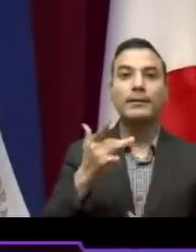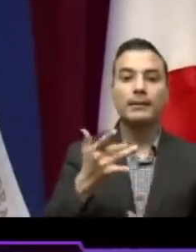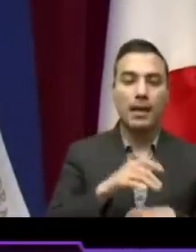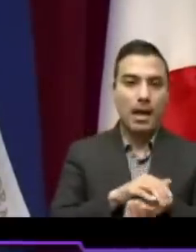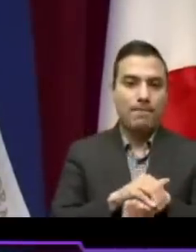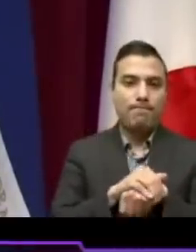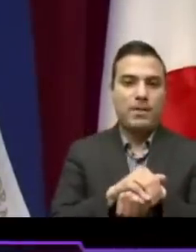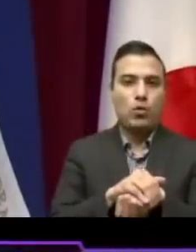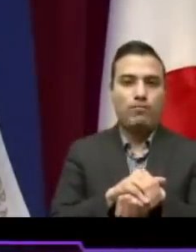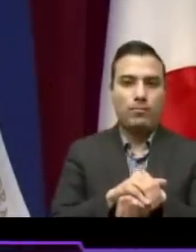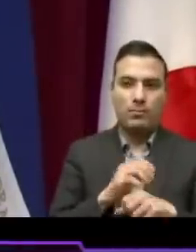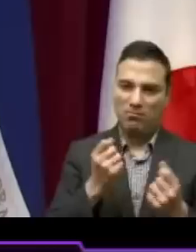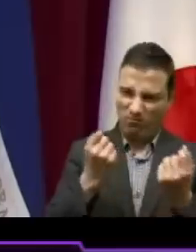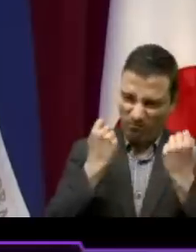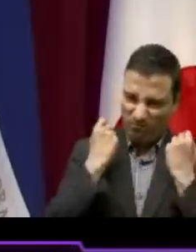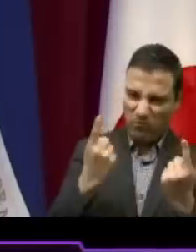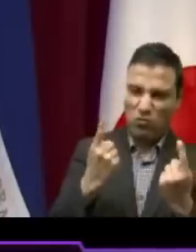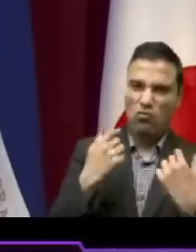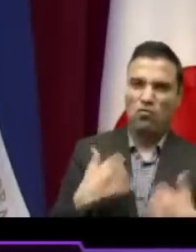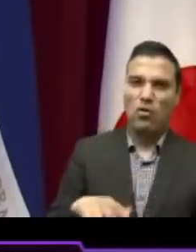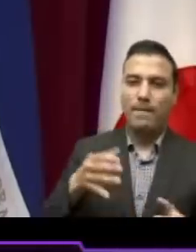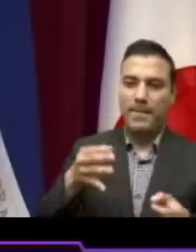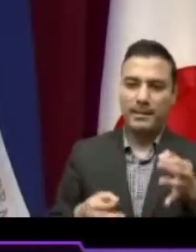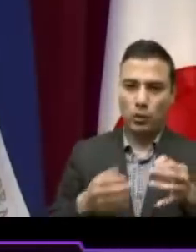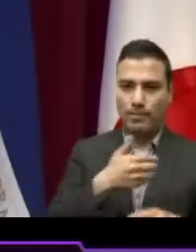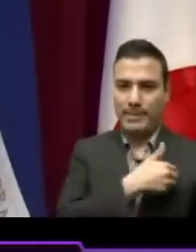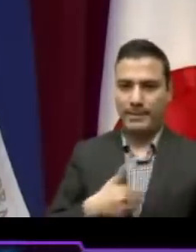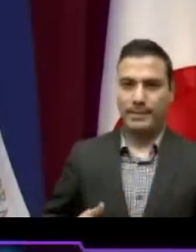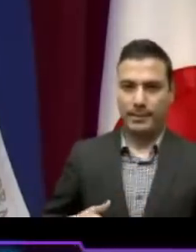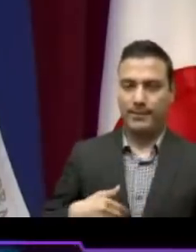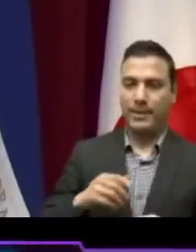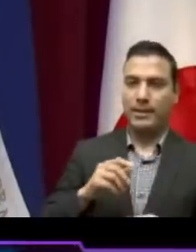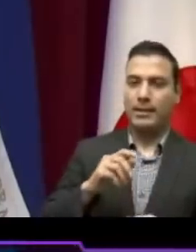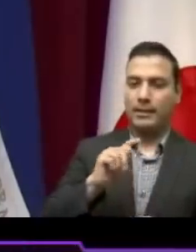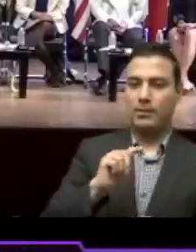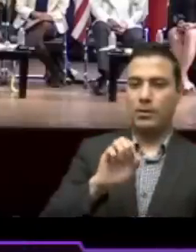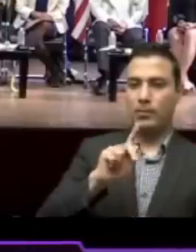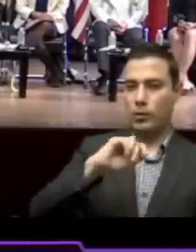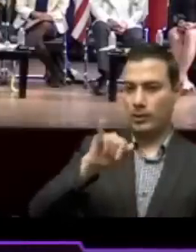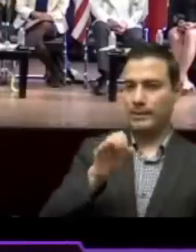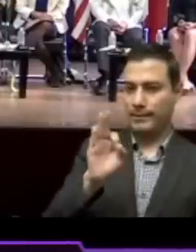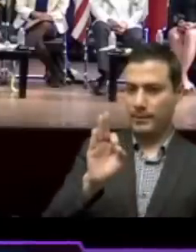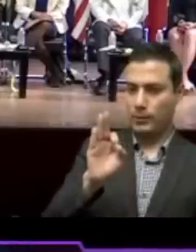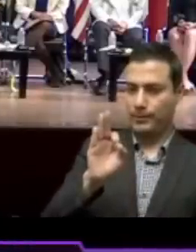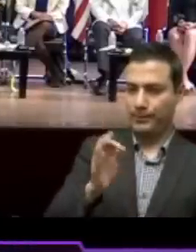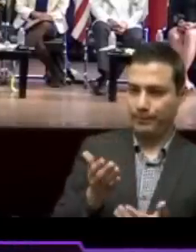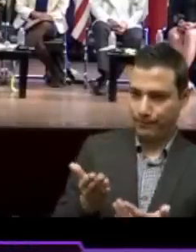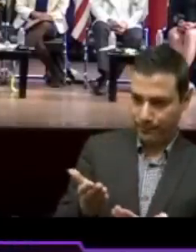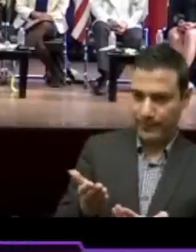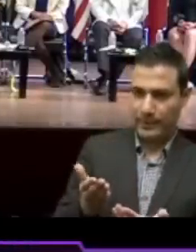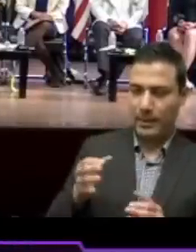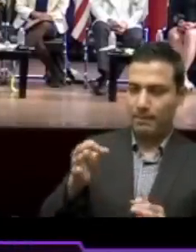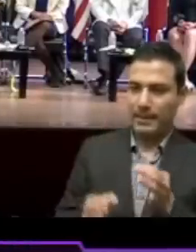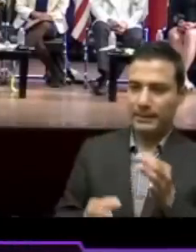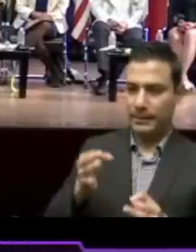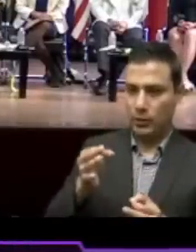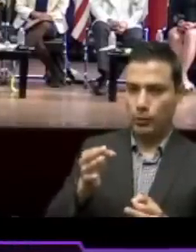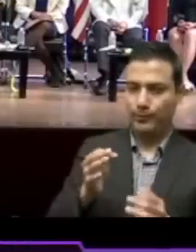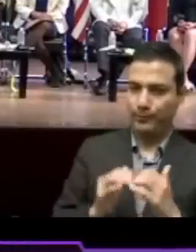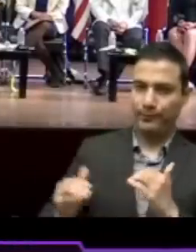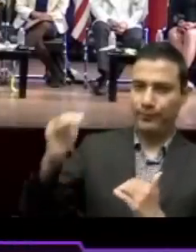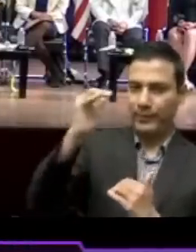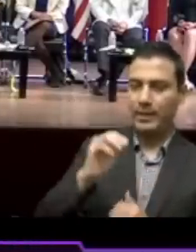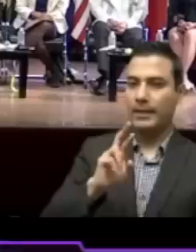mi amigo admirado amigo el magistrado presidente del tribunal electoral del poder judicial de la federación el magistrado Reyes Rodríguez